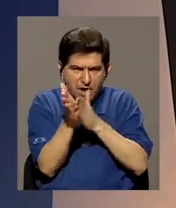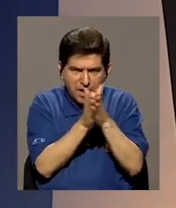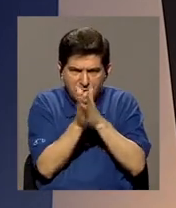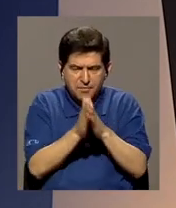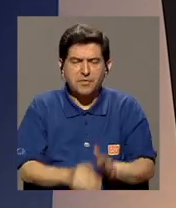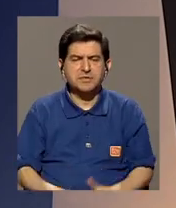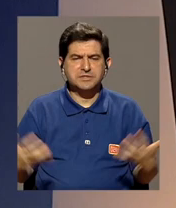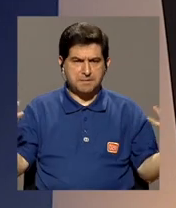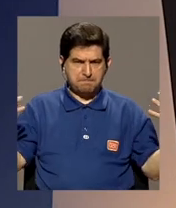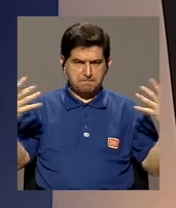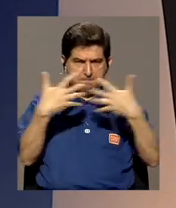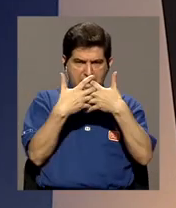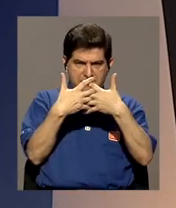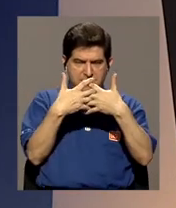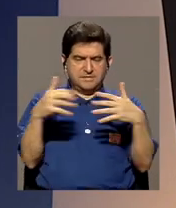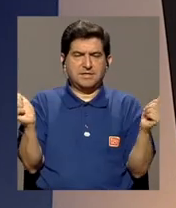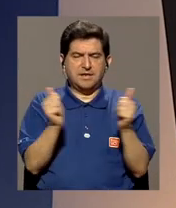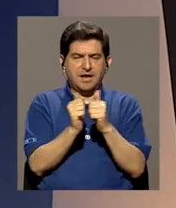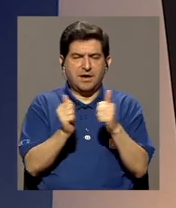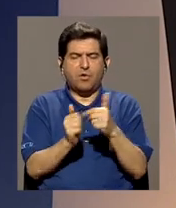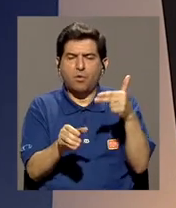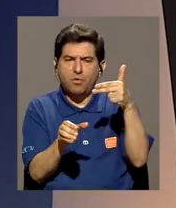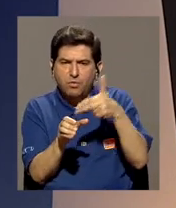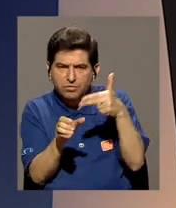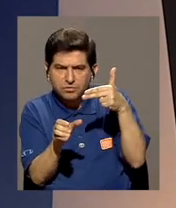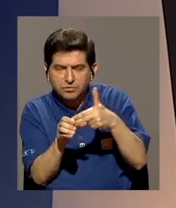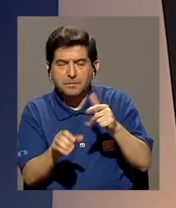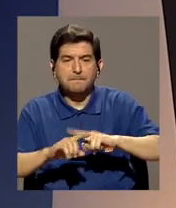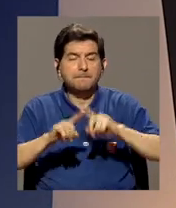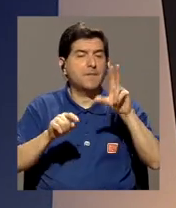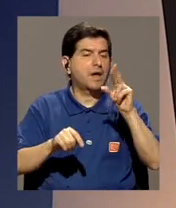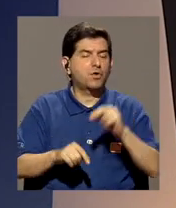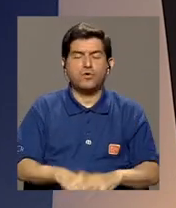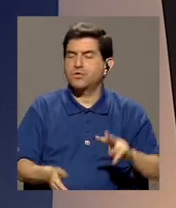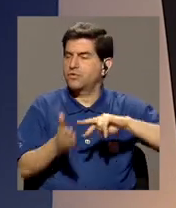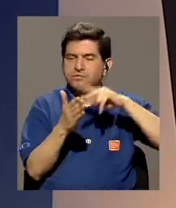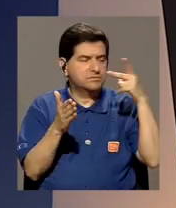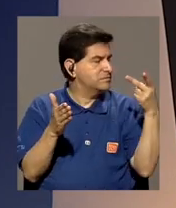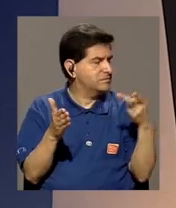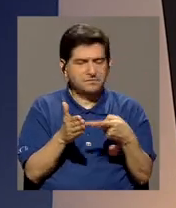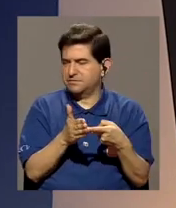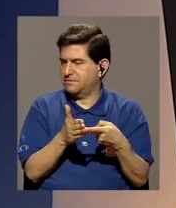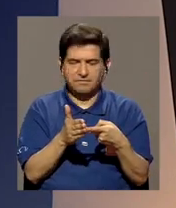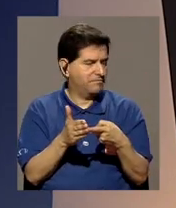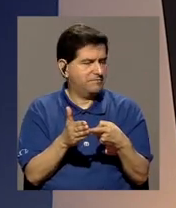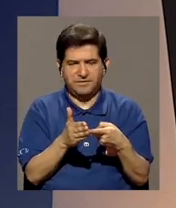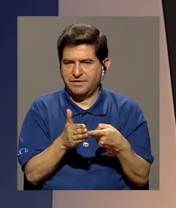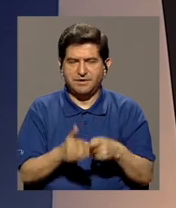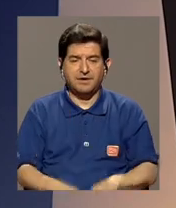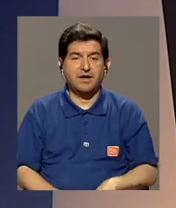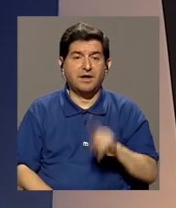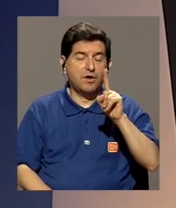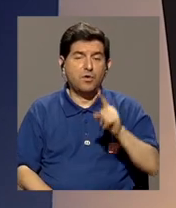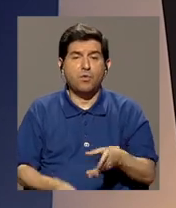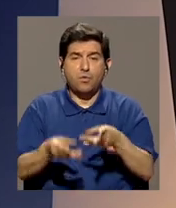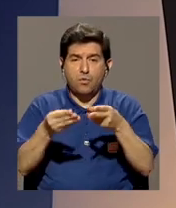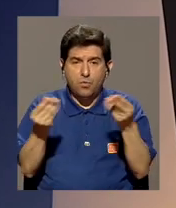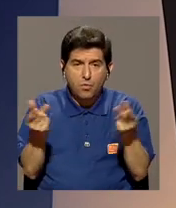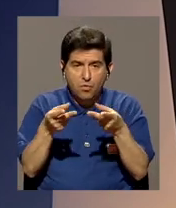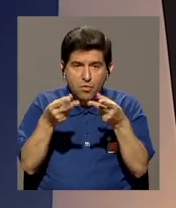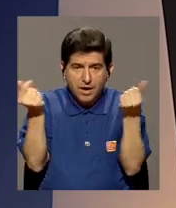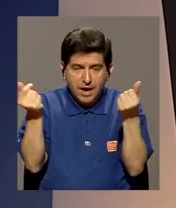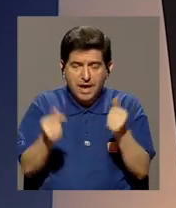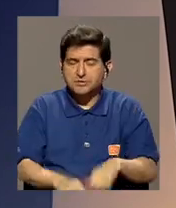aprovecharlos en la mezcla con este derivado del petróleo pero no generar digámoslo así un costo